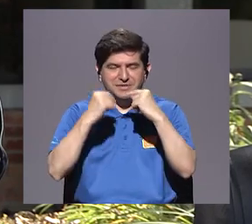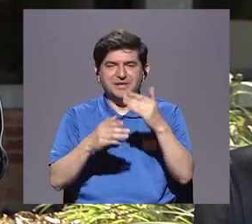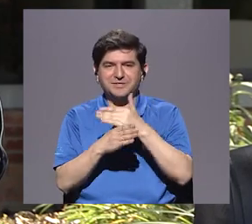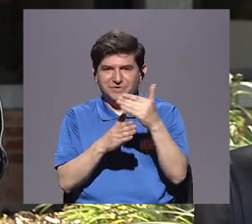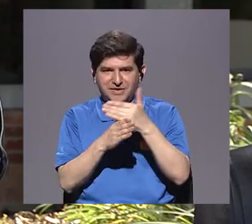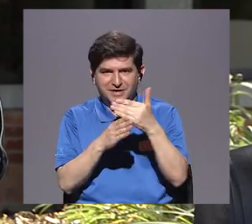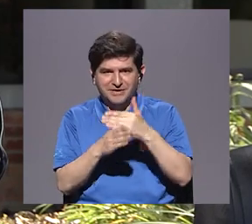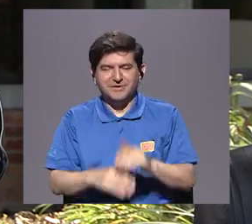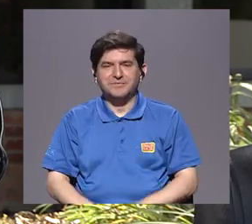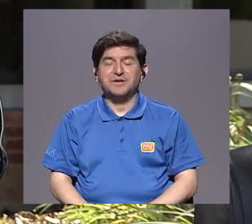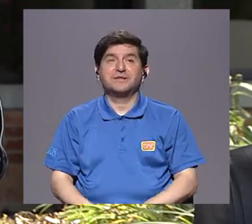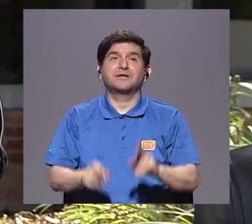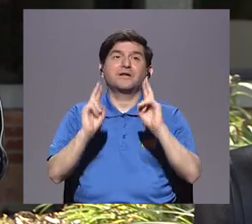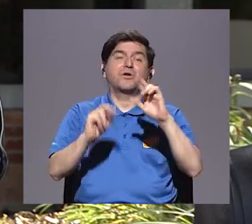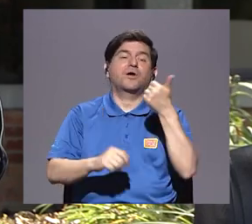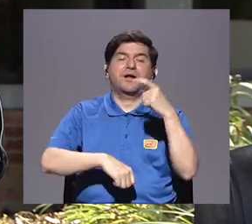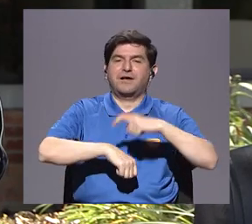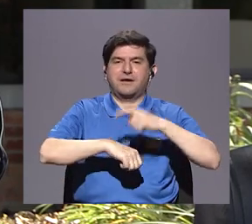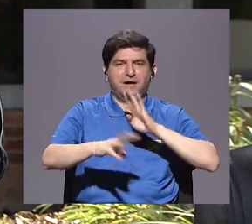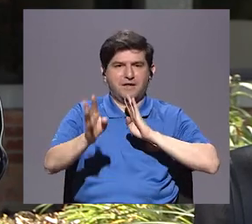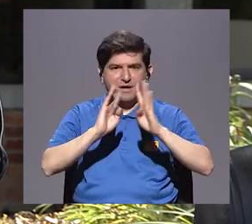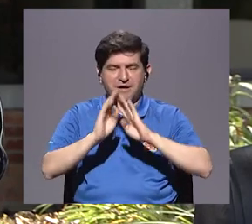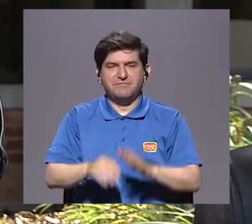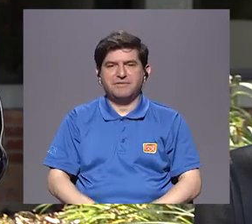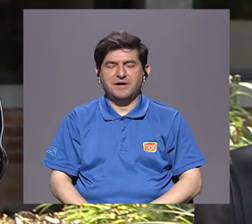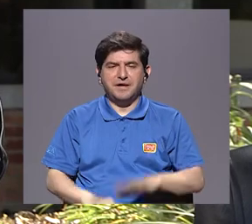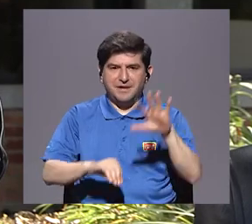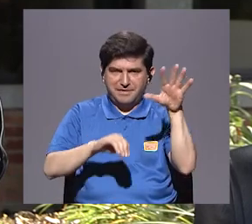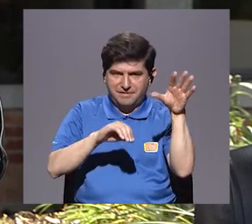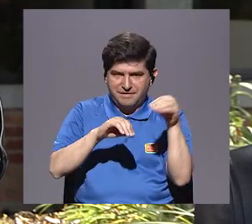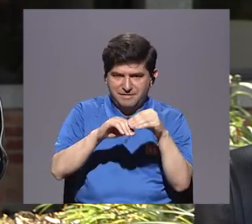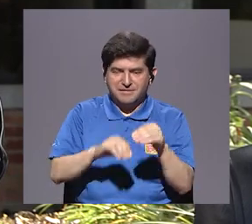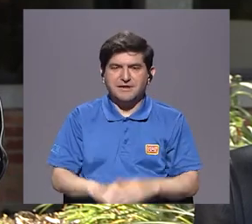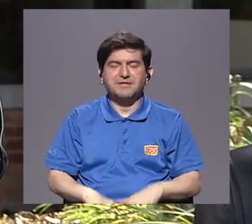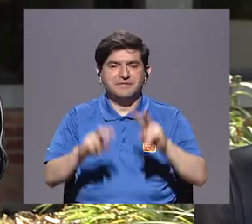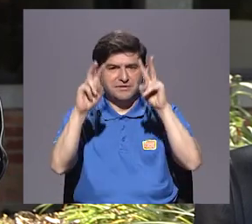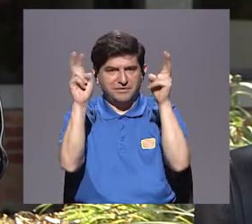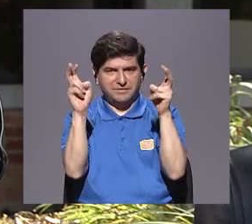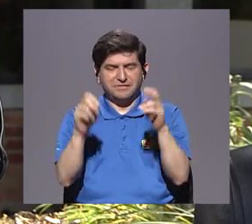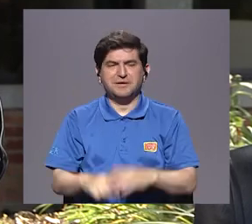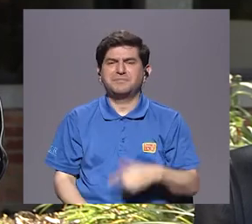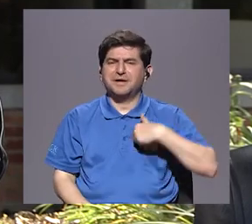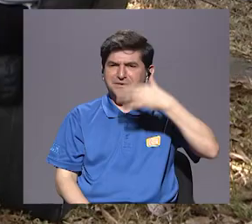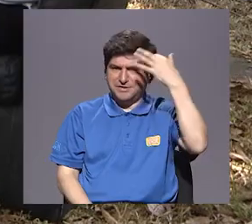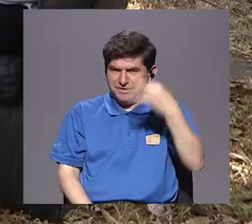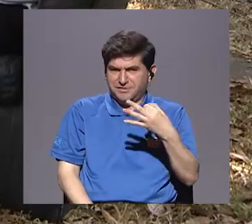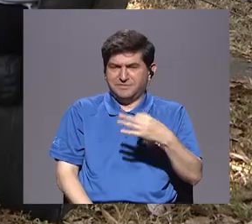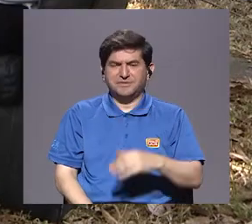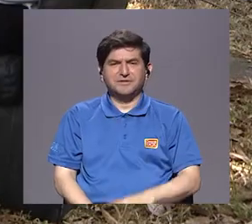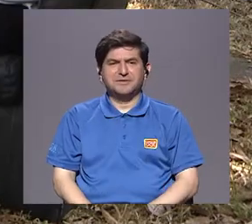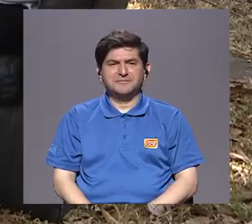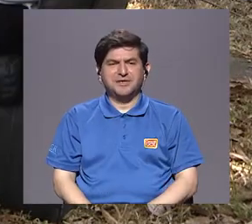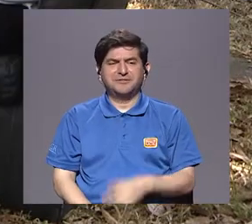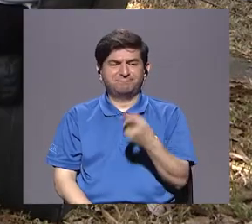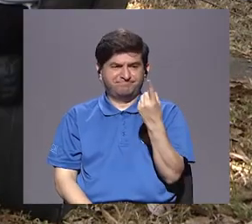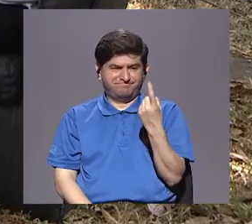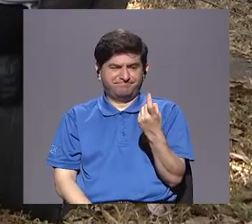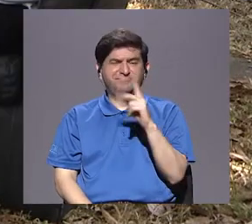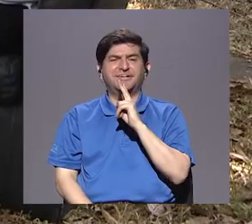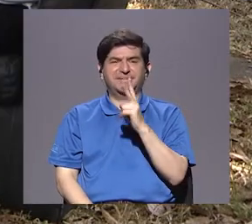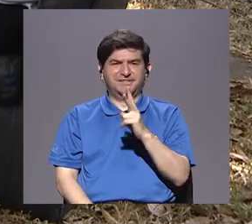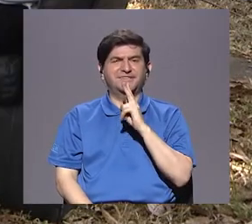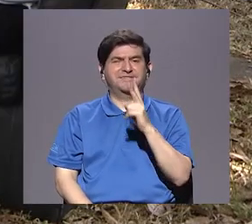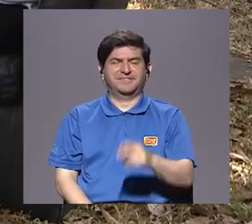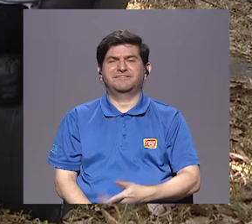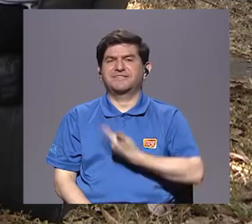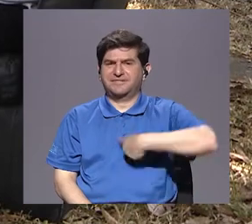con nosotros. Ojalá en otro momento podamos hablar pues un poco más acerca de este tema, que yo creo que falta, de verdad,